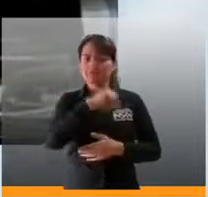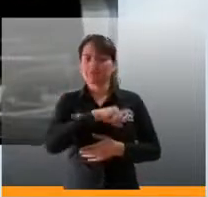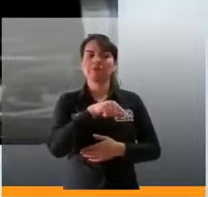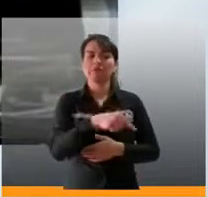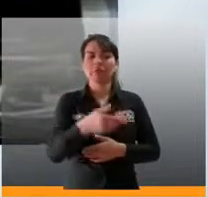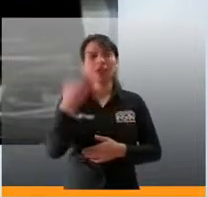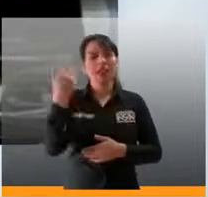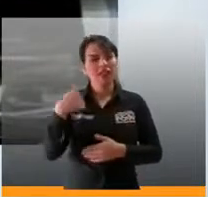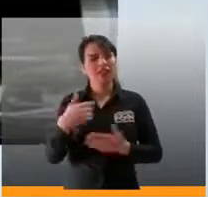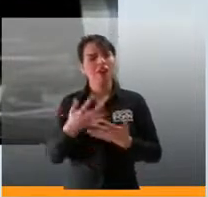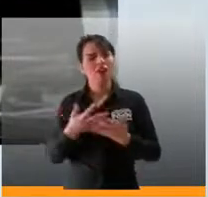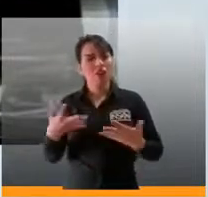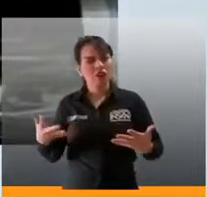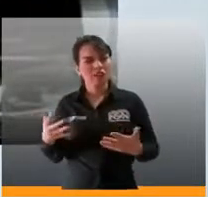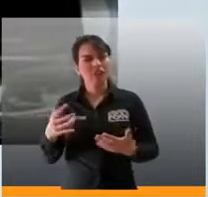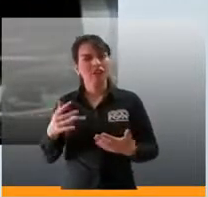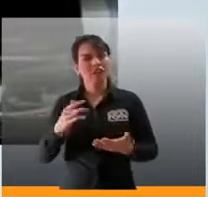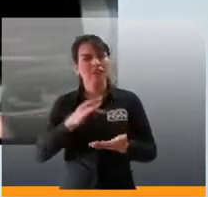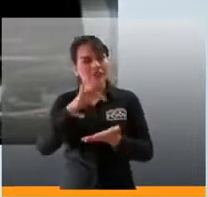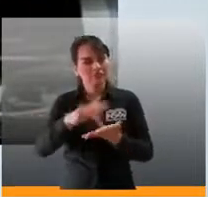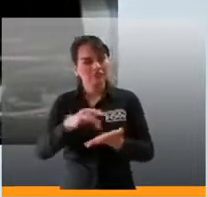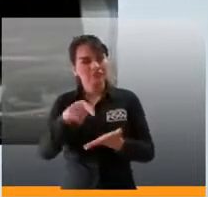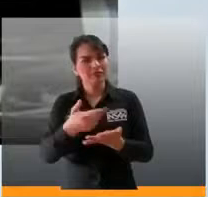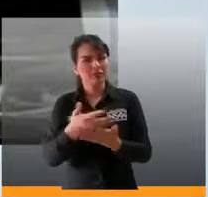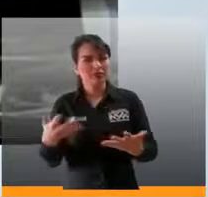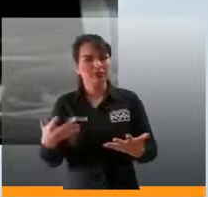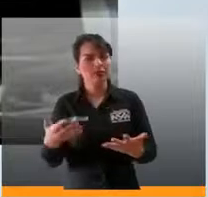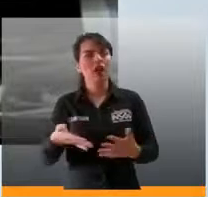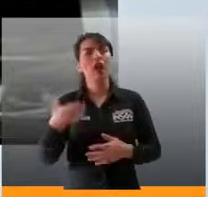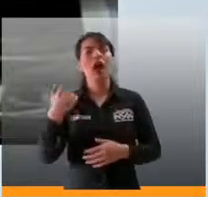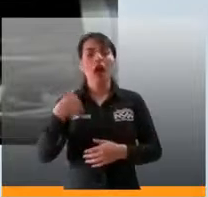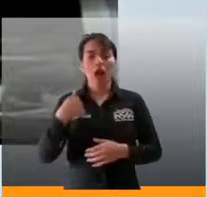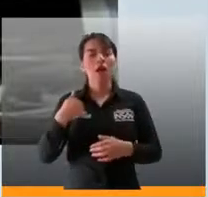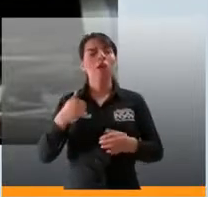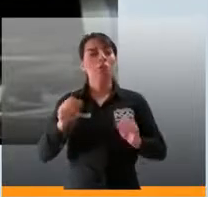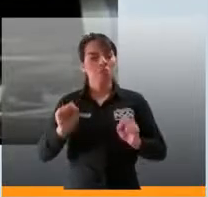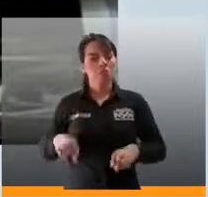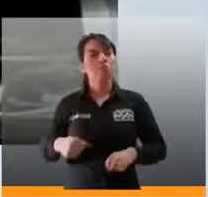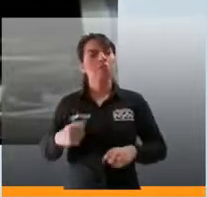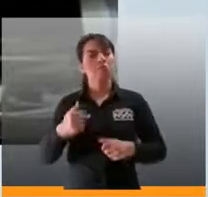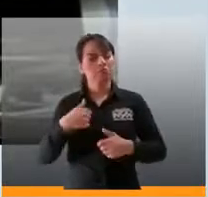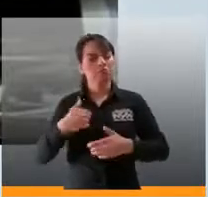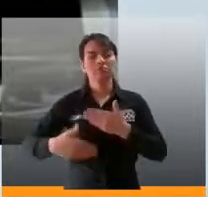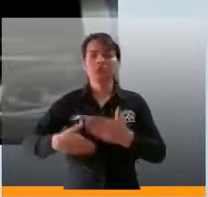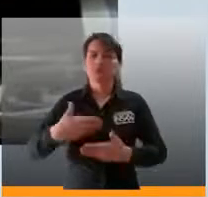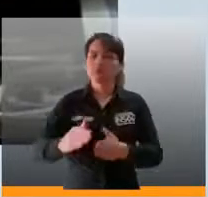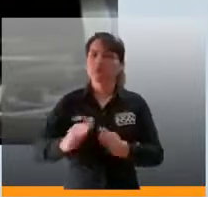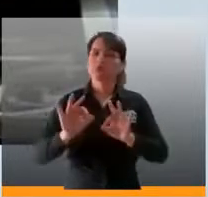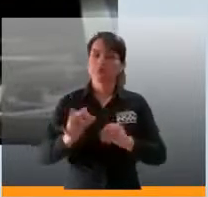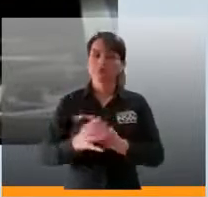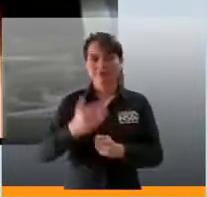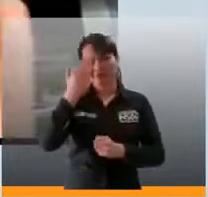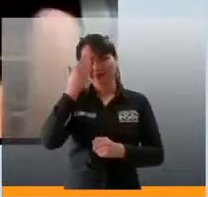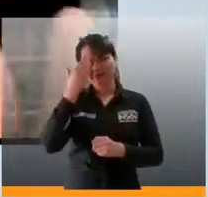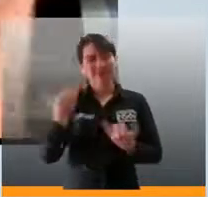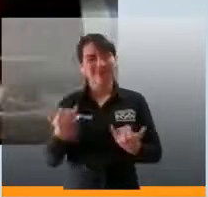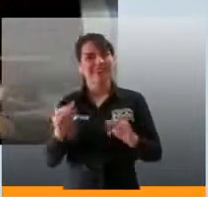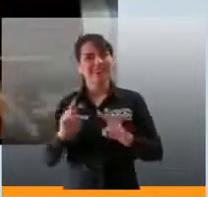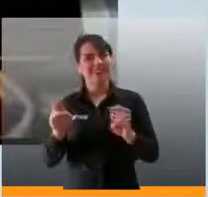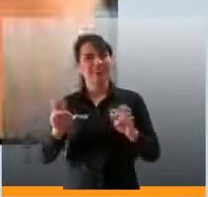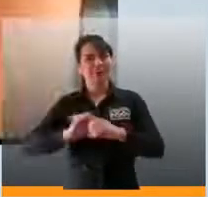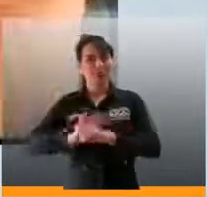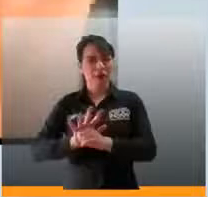hacíamos presencialmente las podemos hacer con gran eficiencia virtualmente. Es decir, el COVID y toda esta crisis